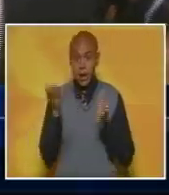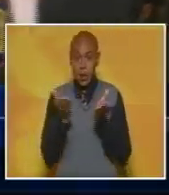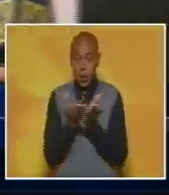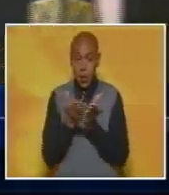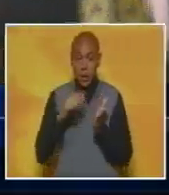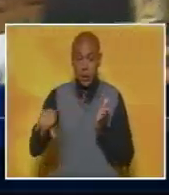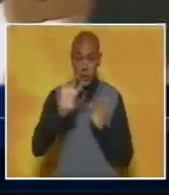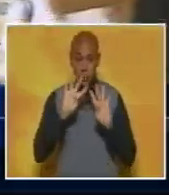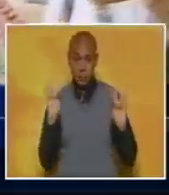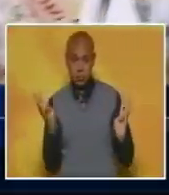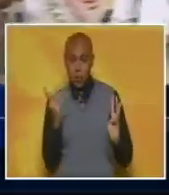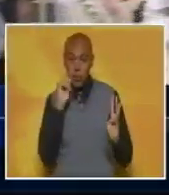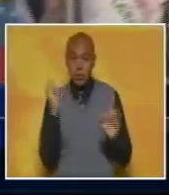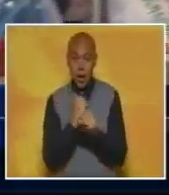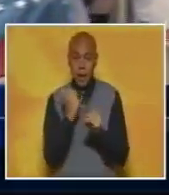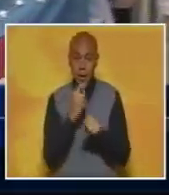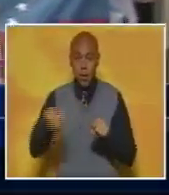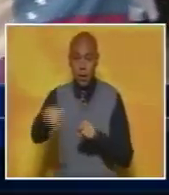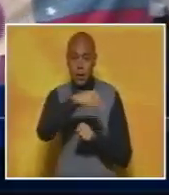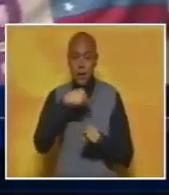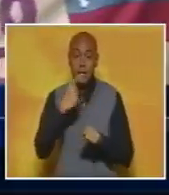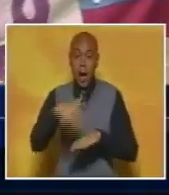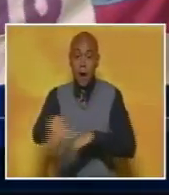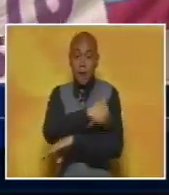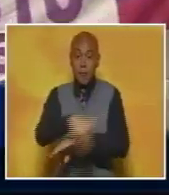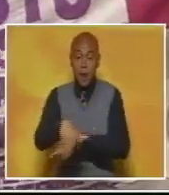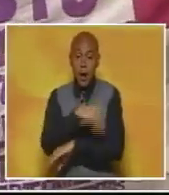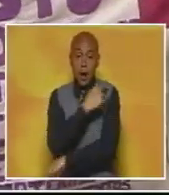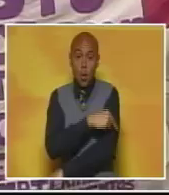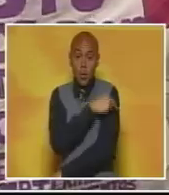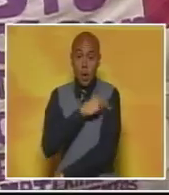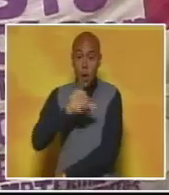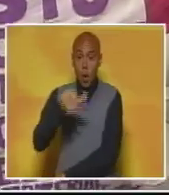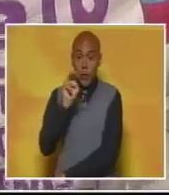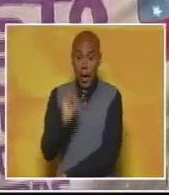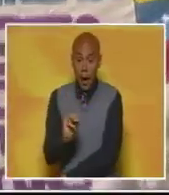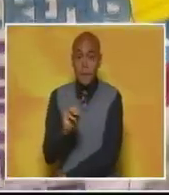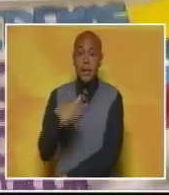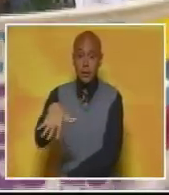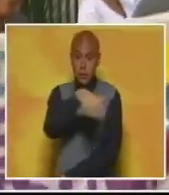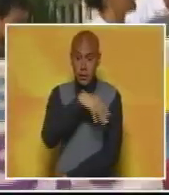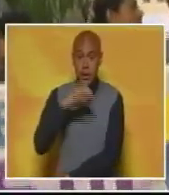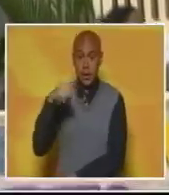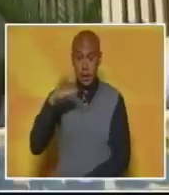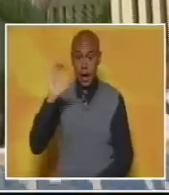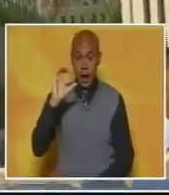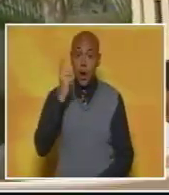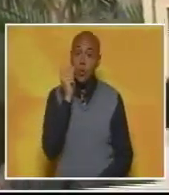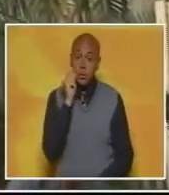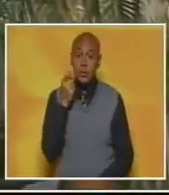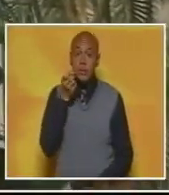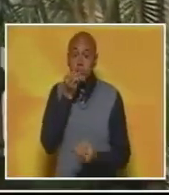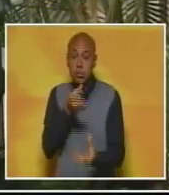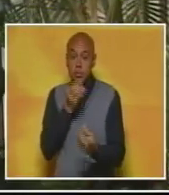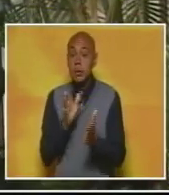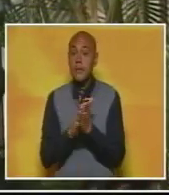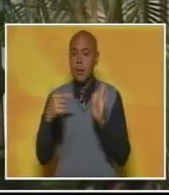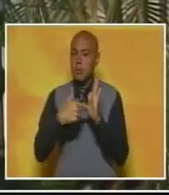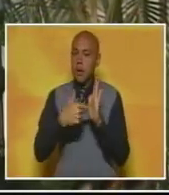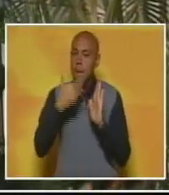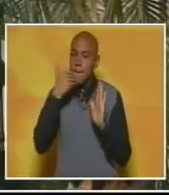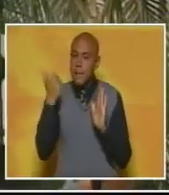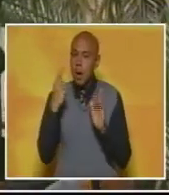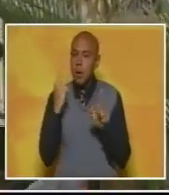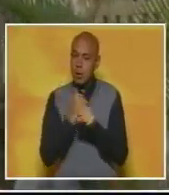de trabajadores que hoy está en las afueras del Hospital JM de Los Ríos, reiterando sus exigencias de